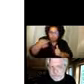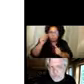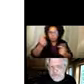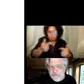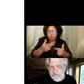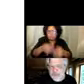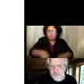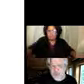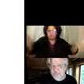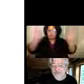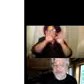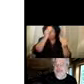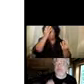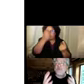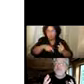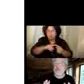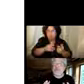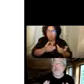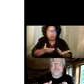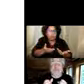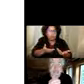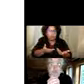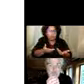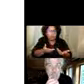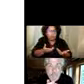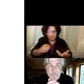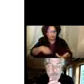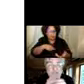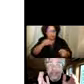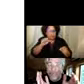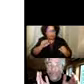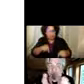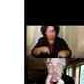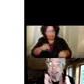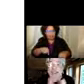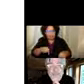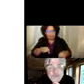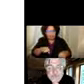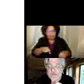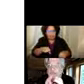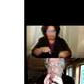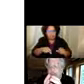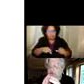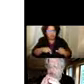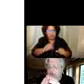y voy a compartir con ustedes un poco de información. Bien importante de cómo podemos